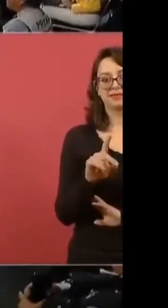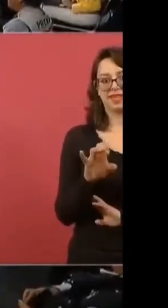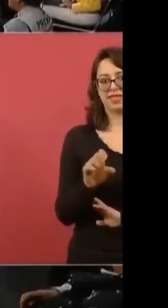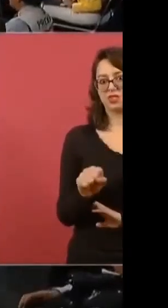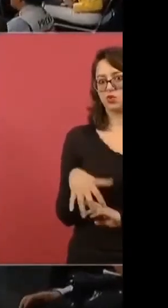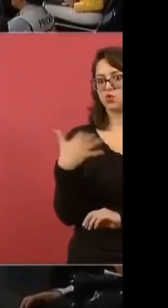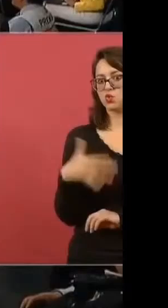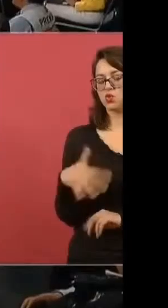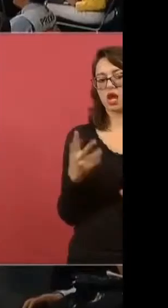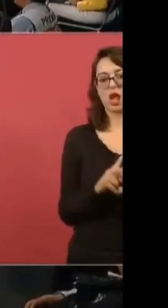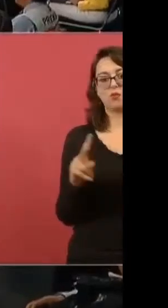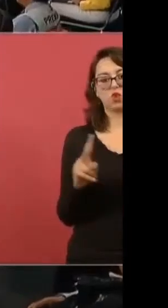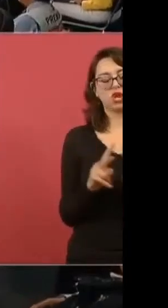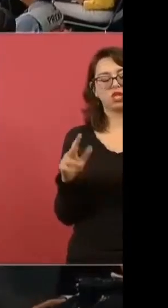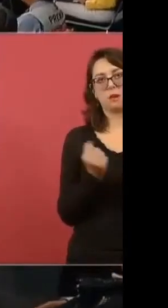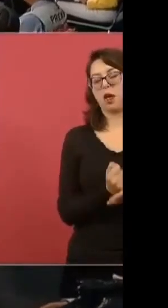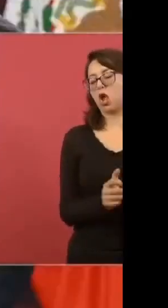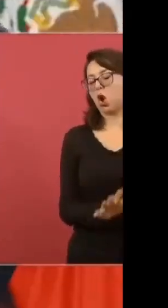Mercedes